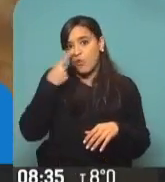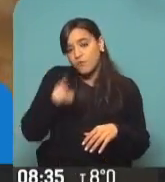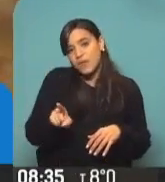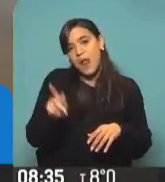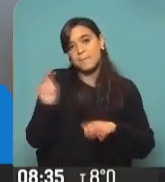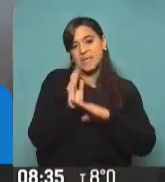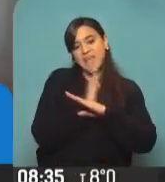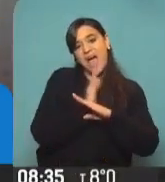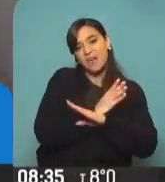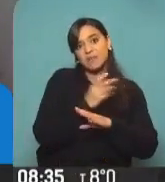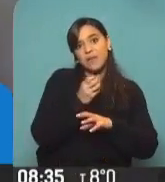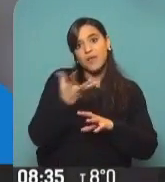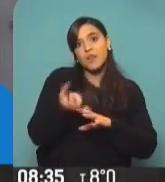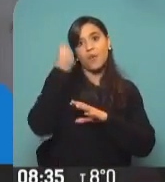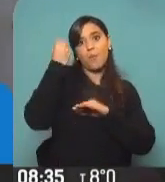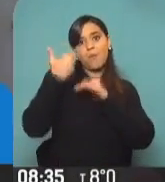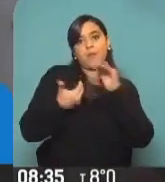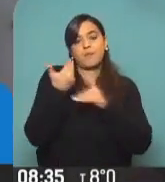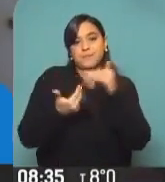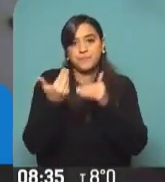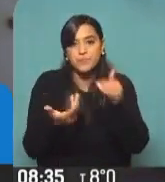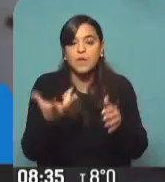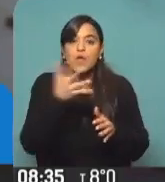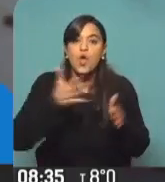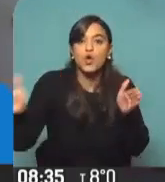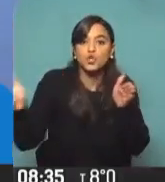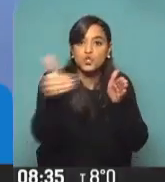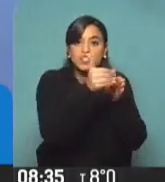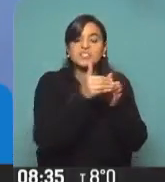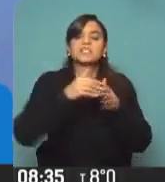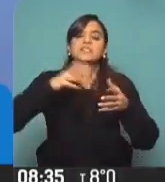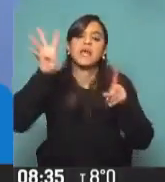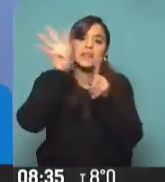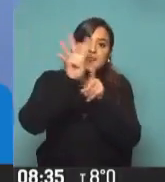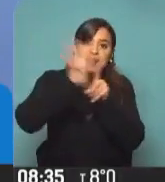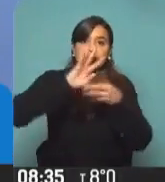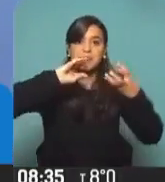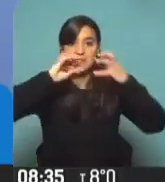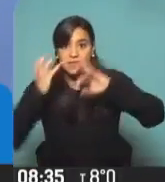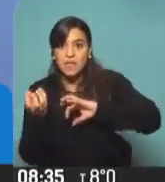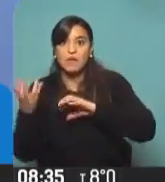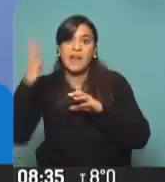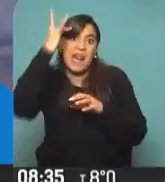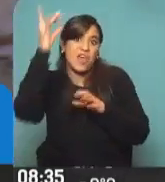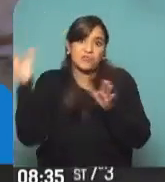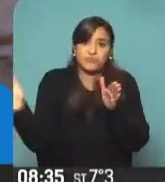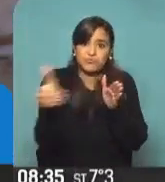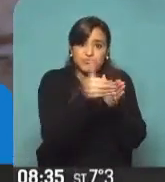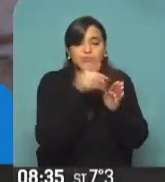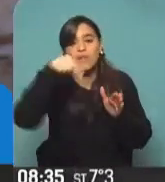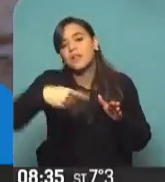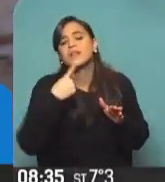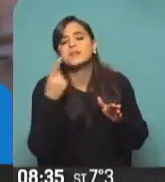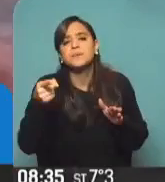meses antes se había empezado a recuperar a través de que tenemos tuvimos cosecha récord de trigo y maíz estamos terminando una campaña muy buena de gruesa lo que es